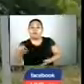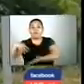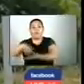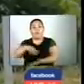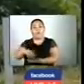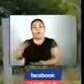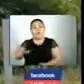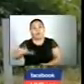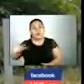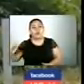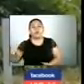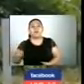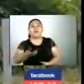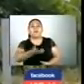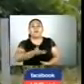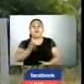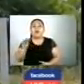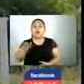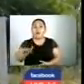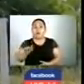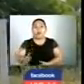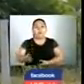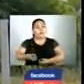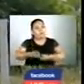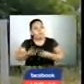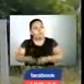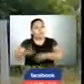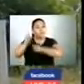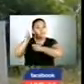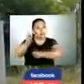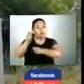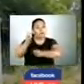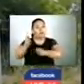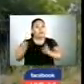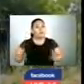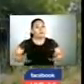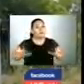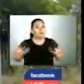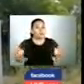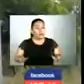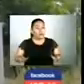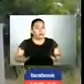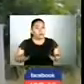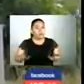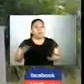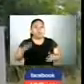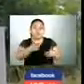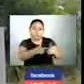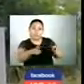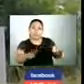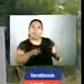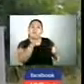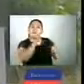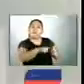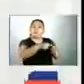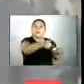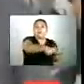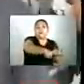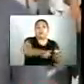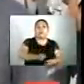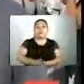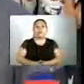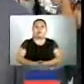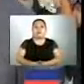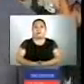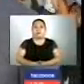está en estos momentos manifestándose para que se conceda la libertad de nuestro alcalde. La